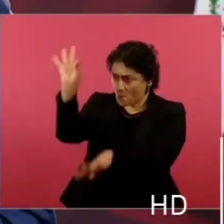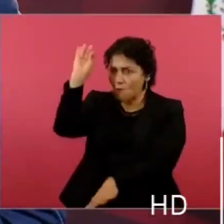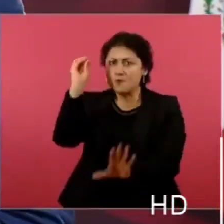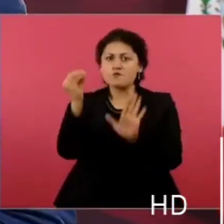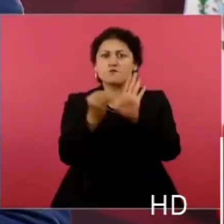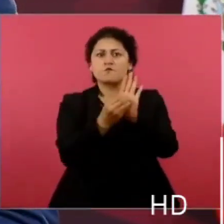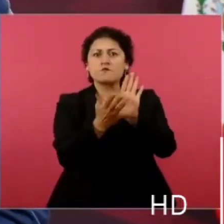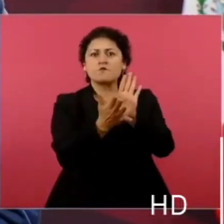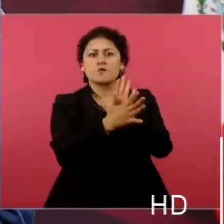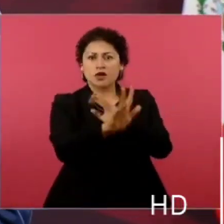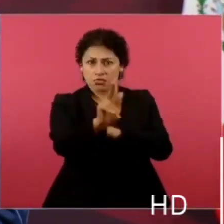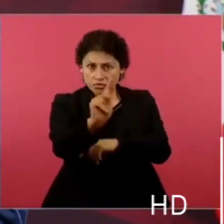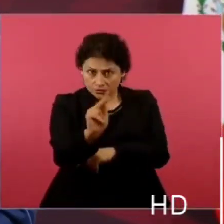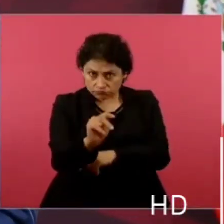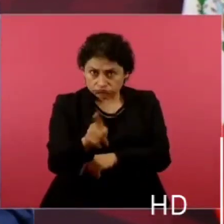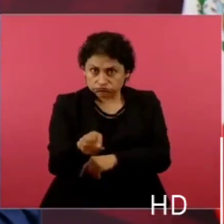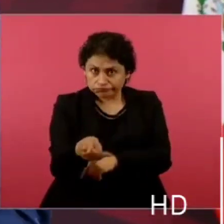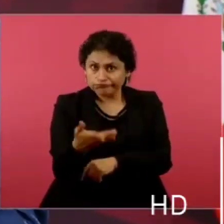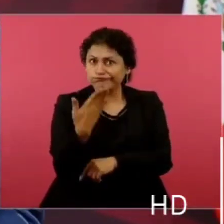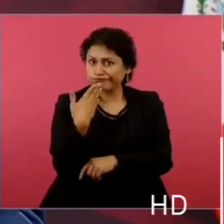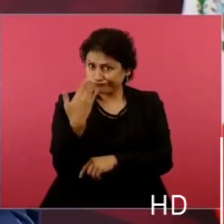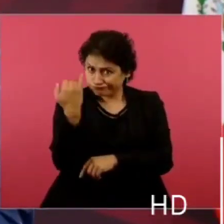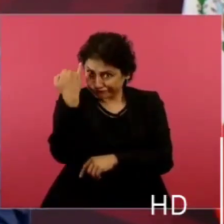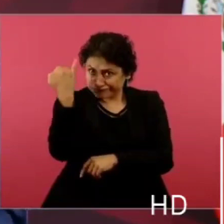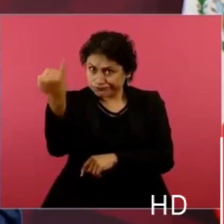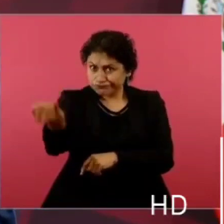de los